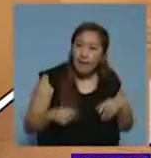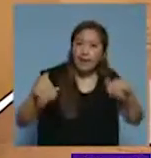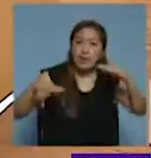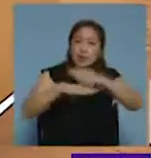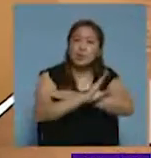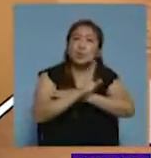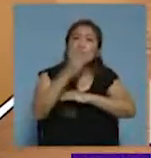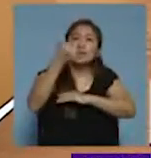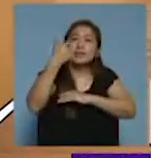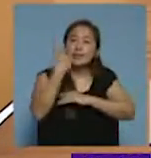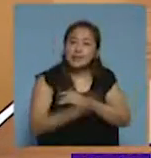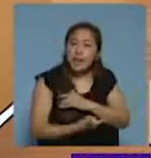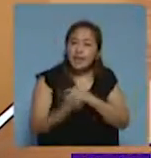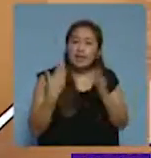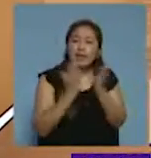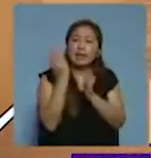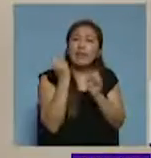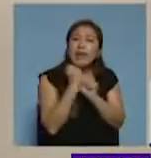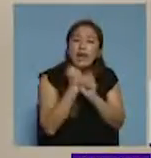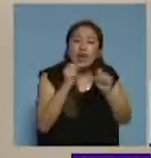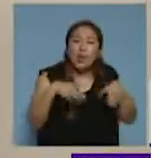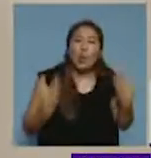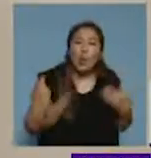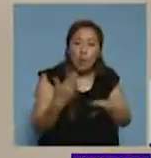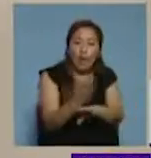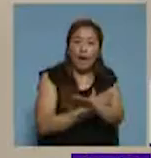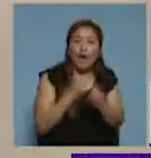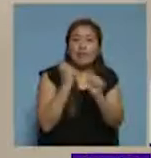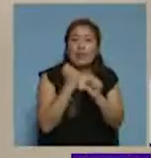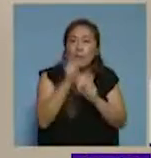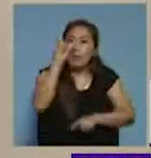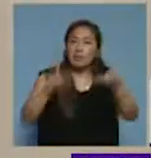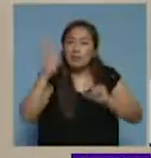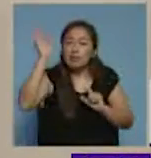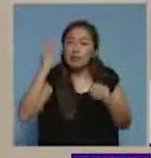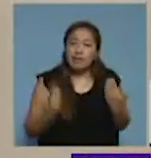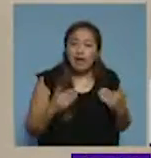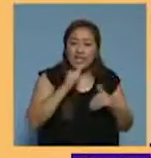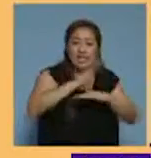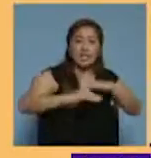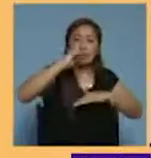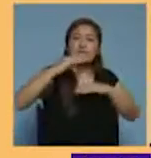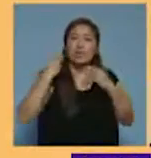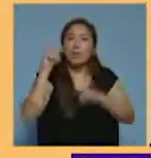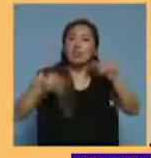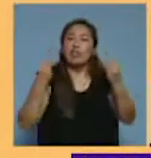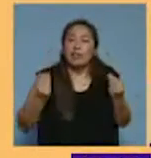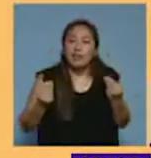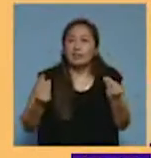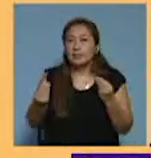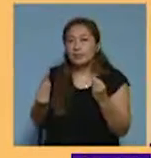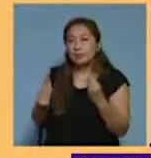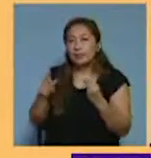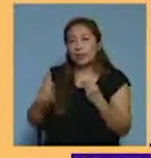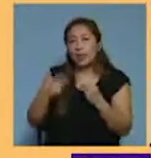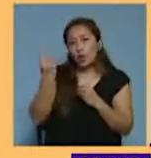6 cómo se trabaja en ese caso qué se debe hacer qué debe hacer la gente ante ante la crecida de un río bueno son